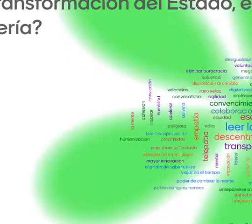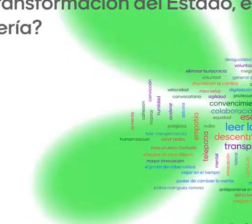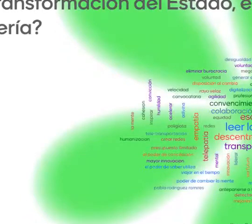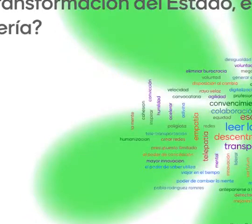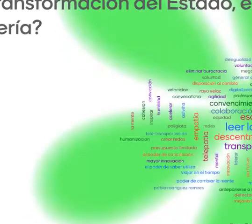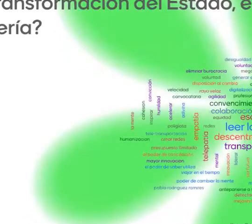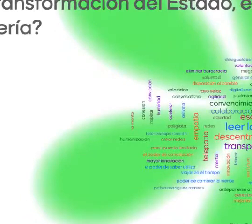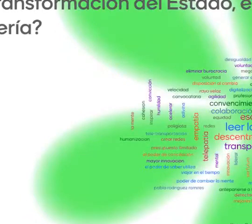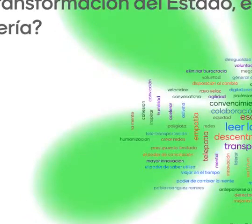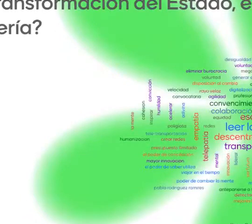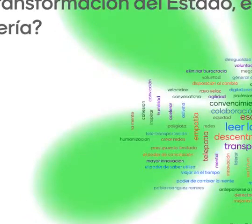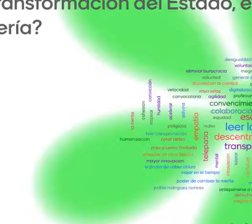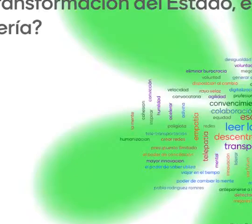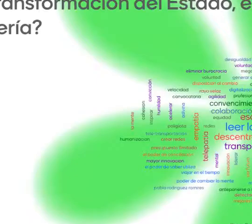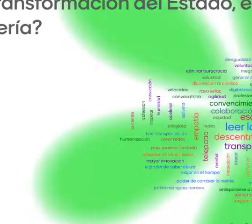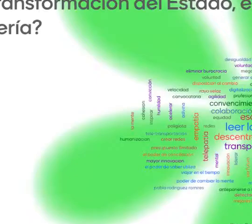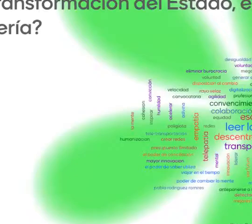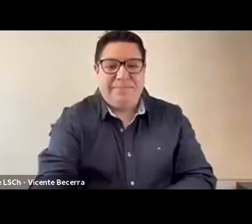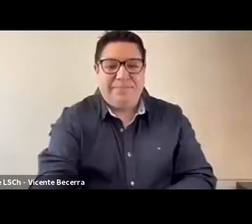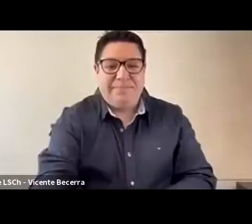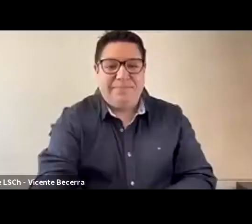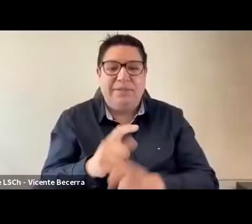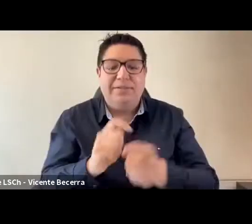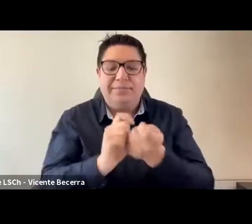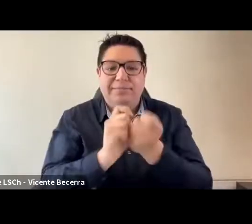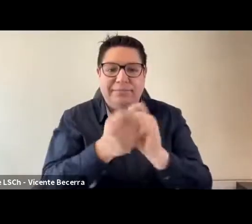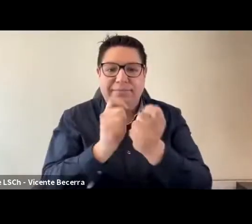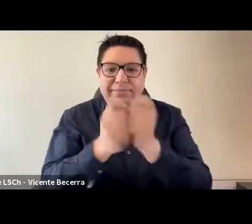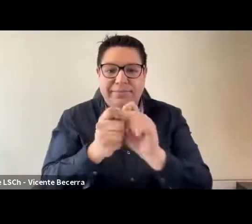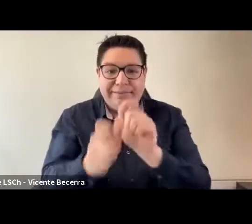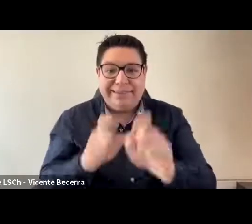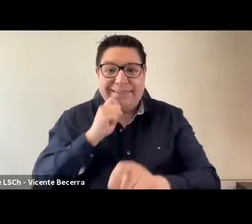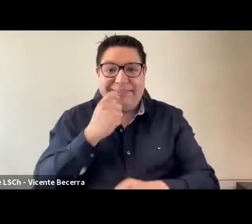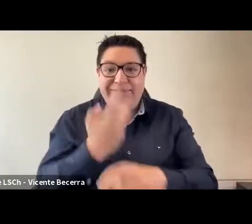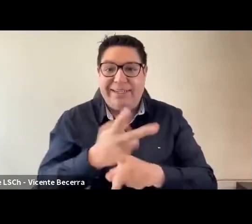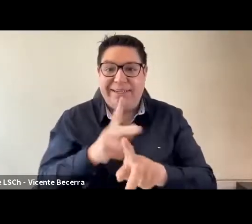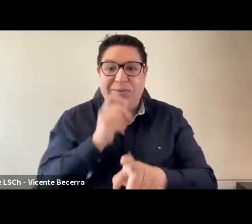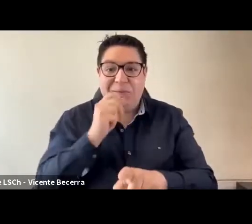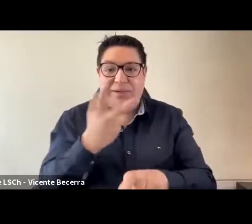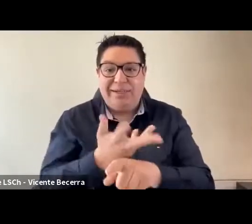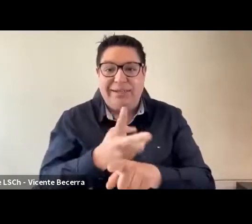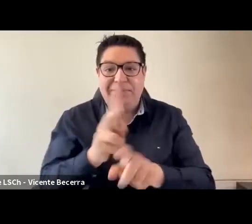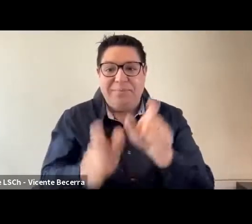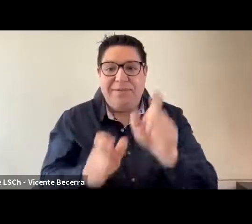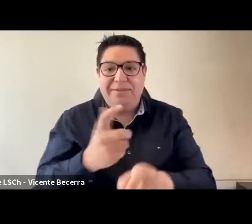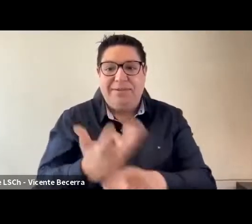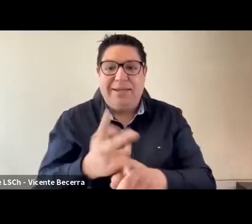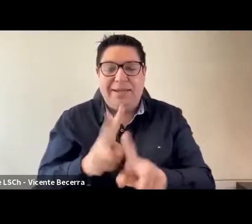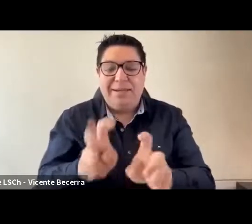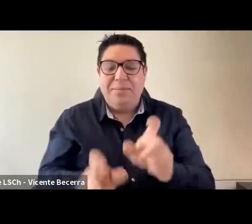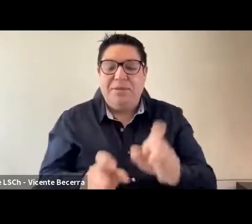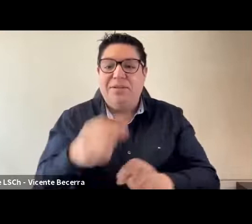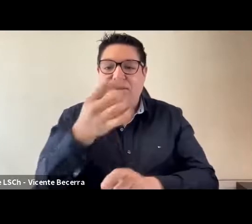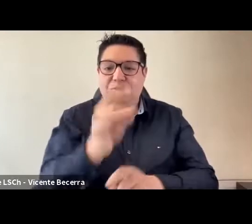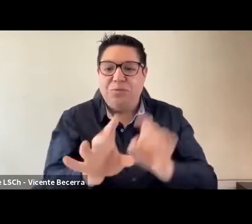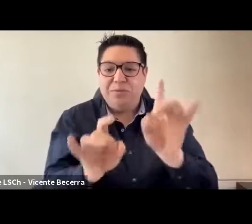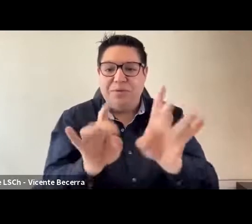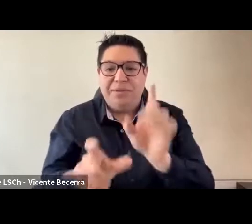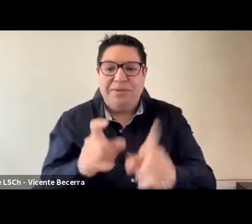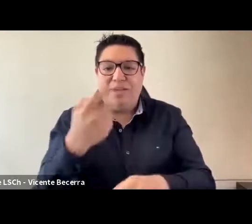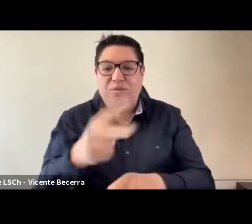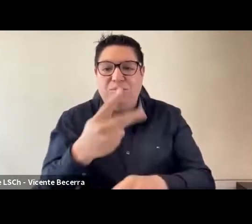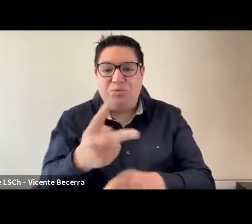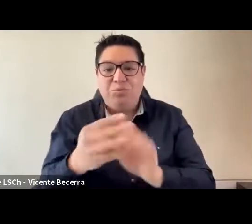desde las personas y todas estas son poderes muy únicos de las personas que